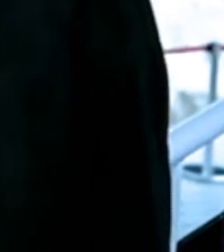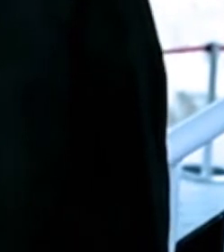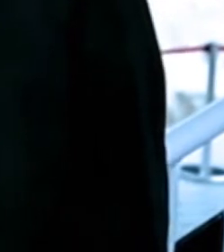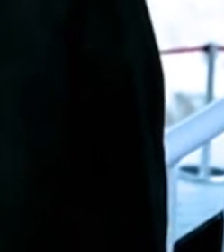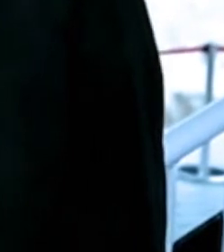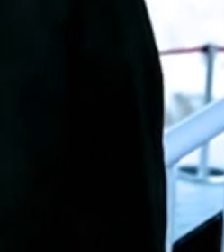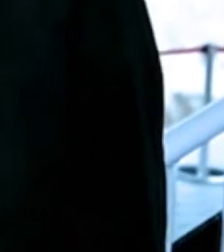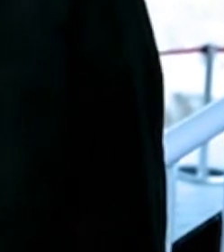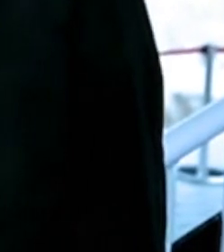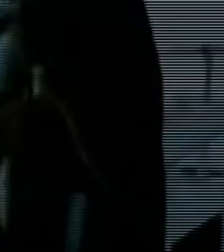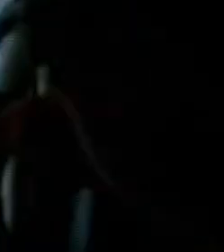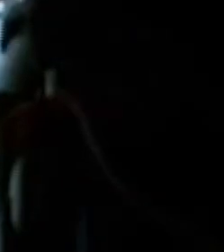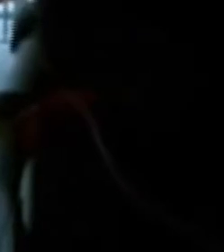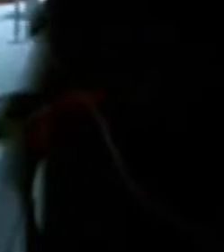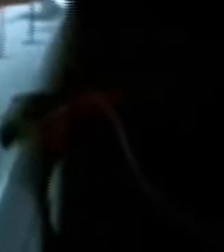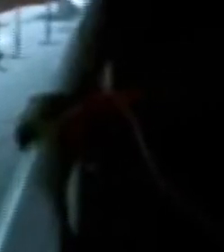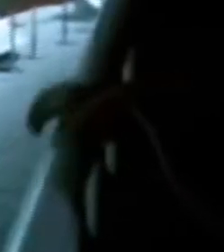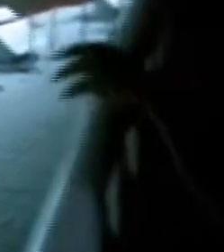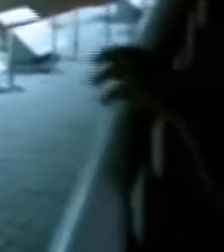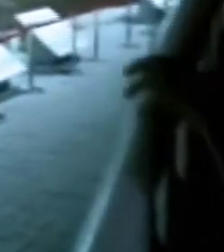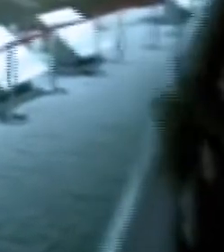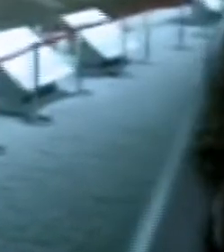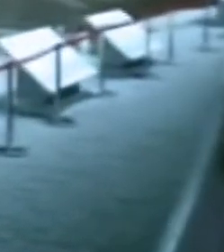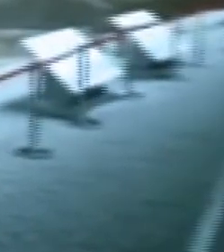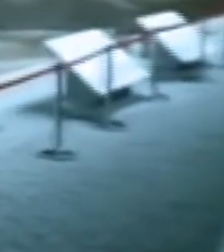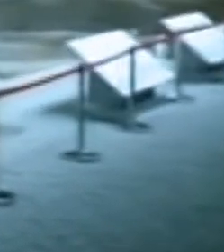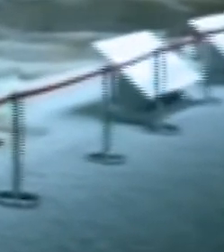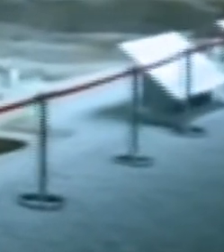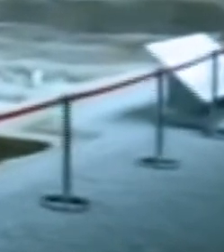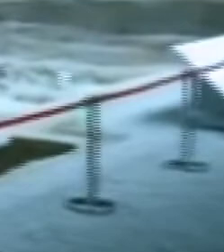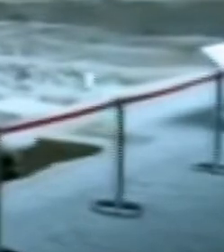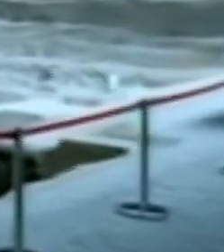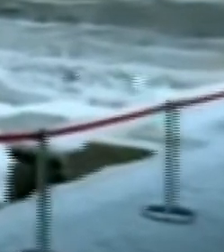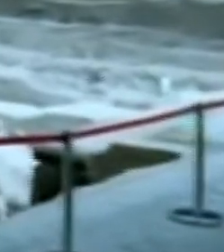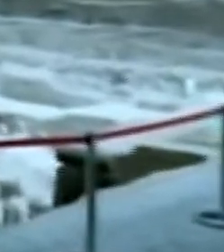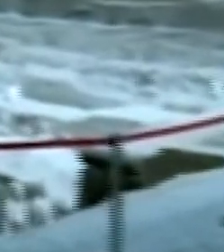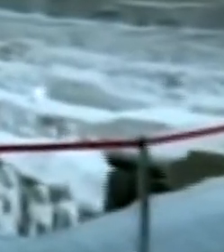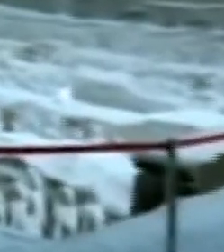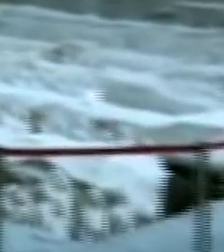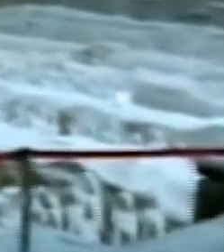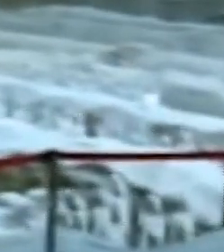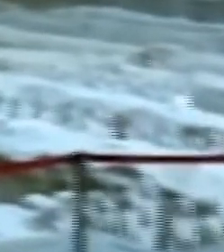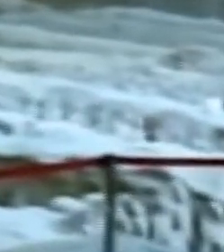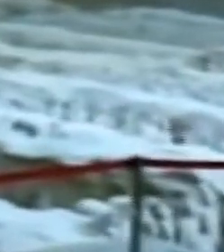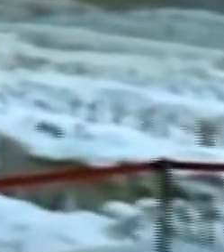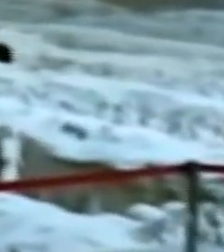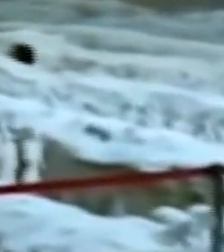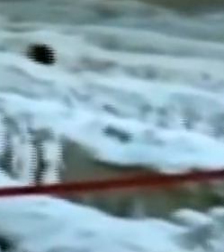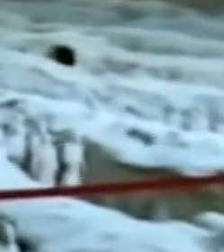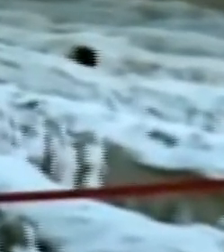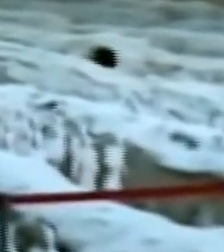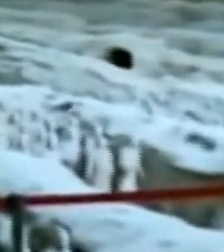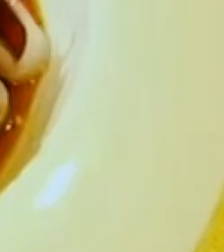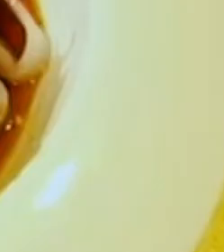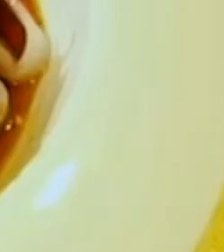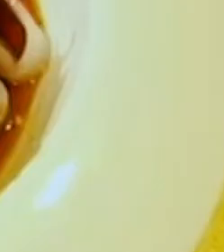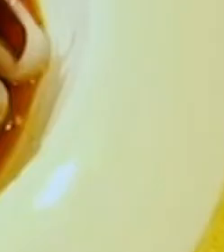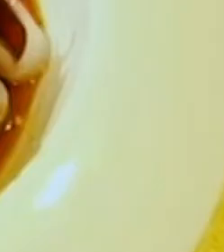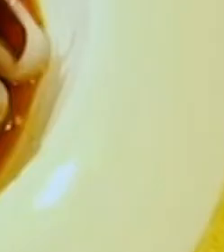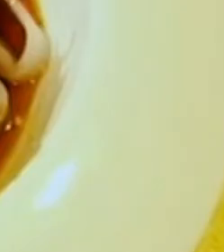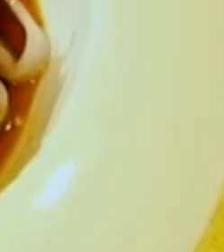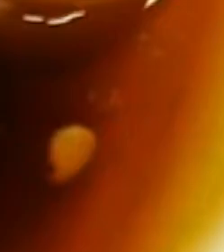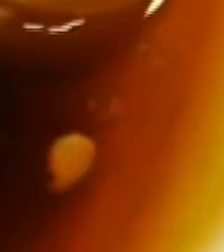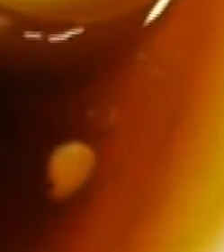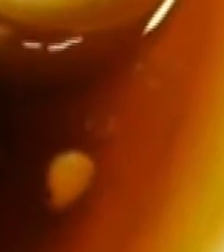Figuras Funerarias de Soldados y Caballos desenterradas de la tumba del primer emperador de la dinastía Qin. Liang